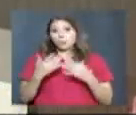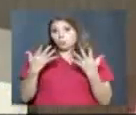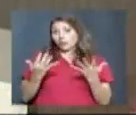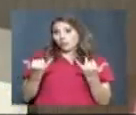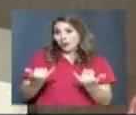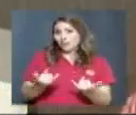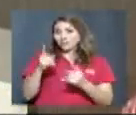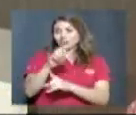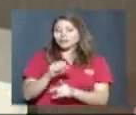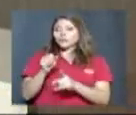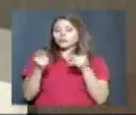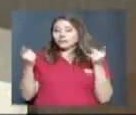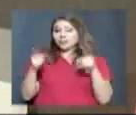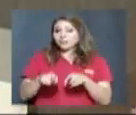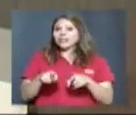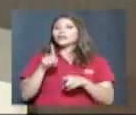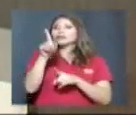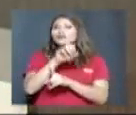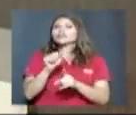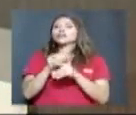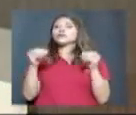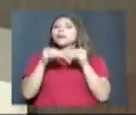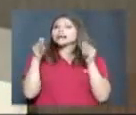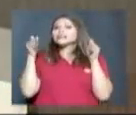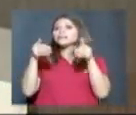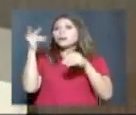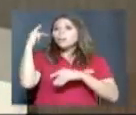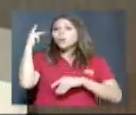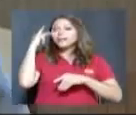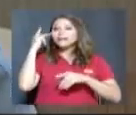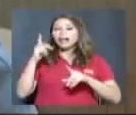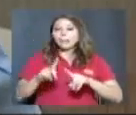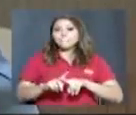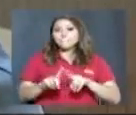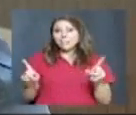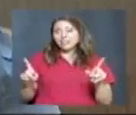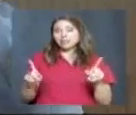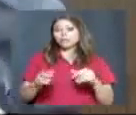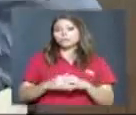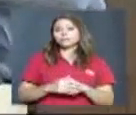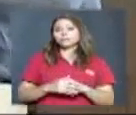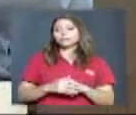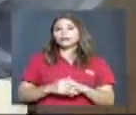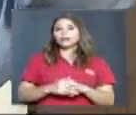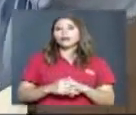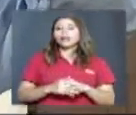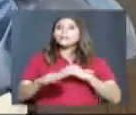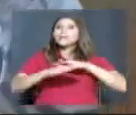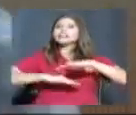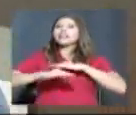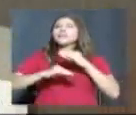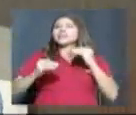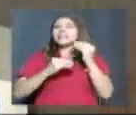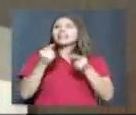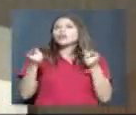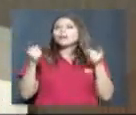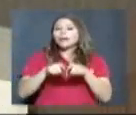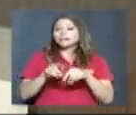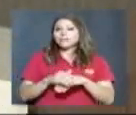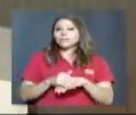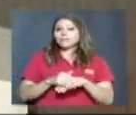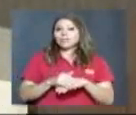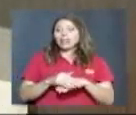política, empresarial. Política de fondo. ¿Verdad? Pero básicamente, en este caso, la antena, en sí, el sistema